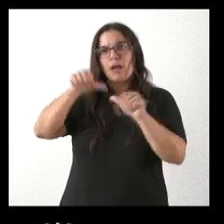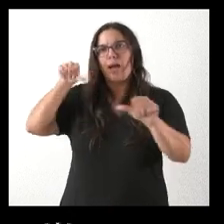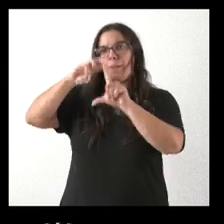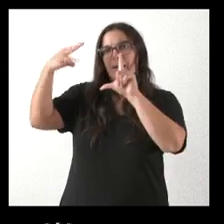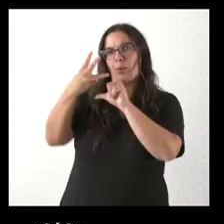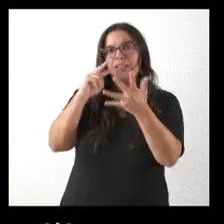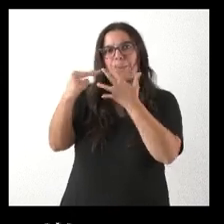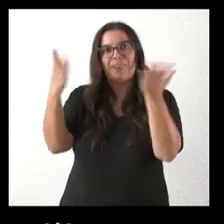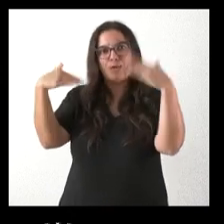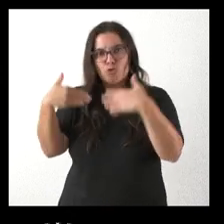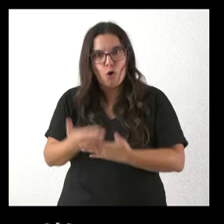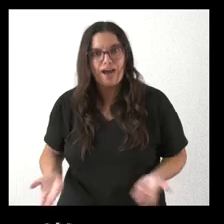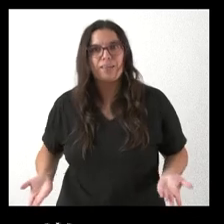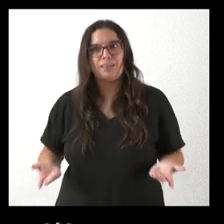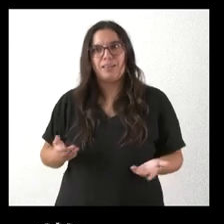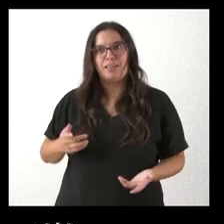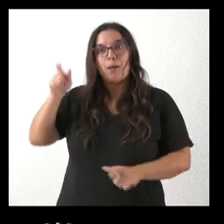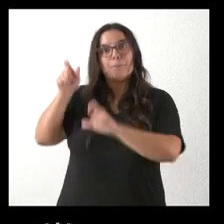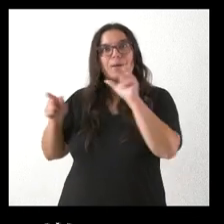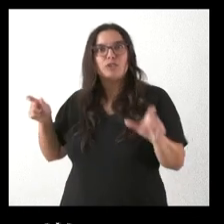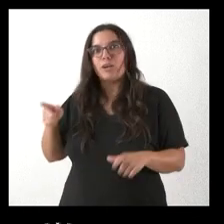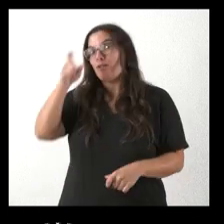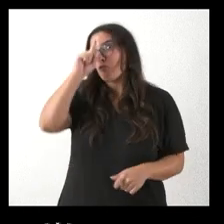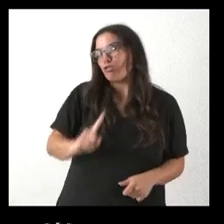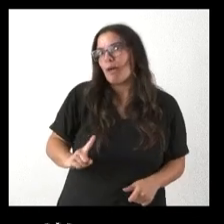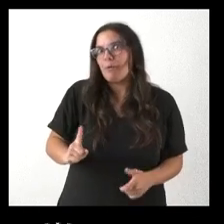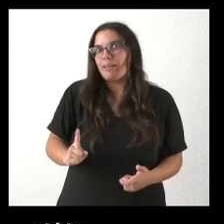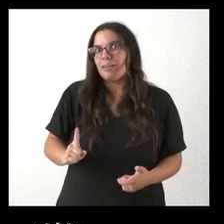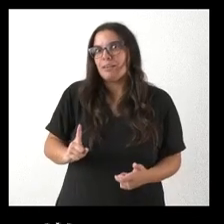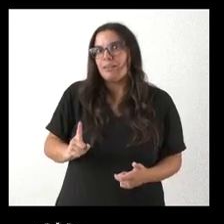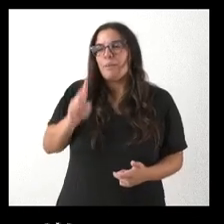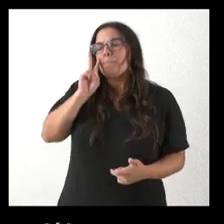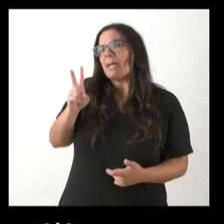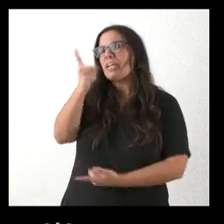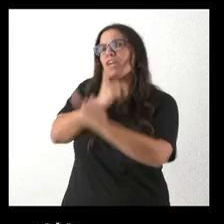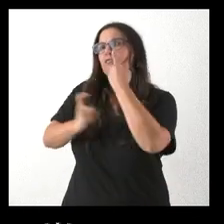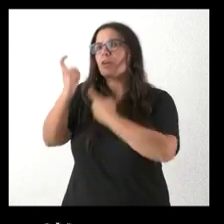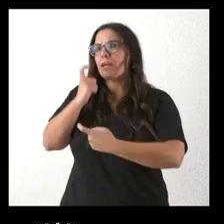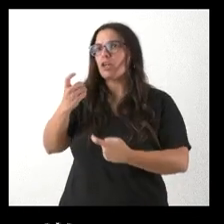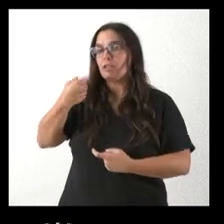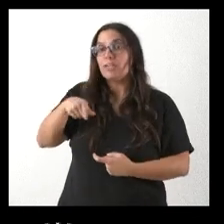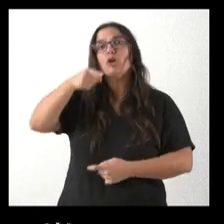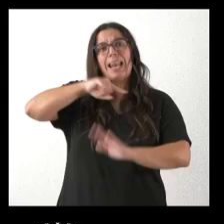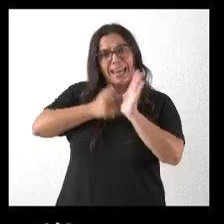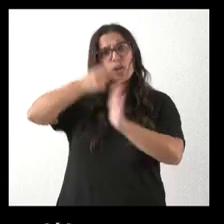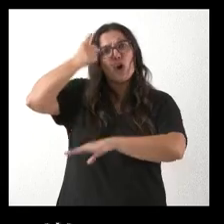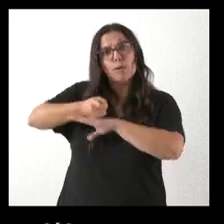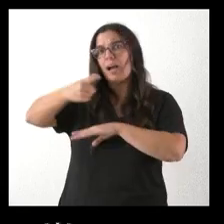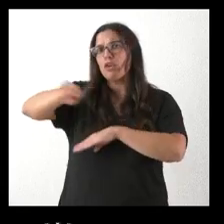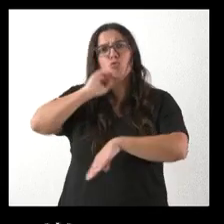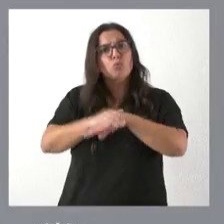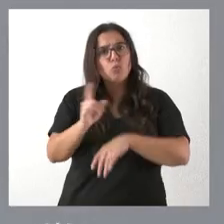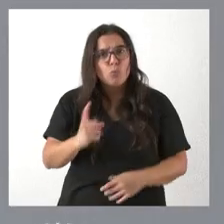transparencia quiero decir el ciudadano no tiene forma de acceder a una información que es obligada por ley